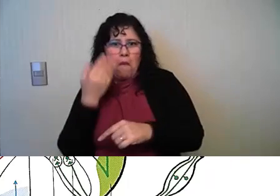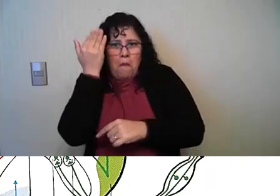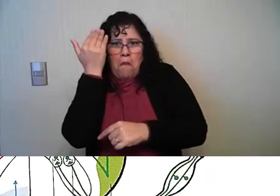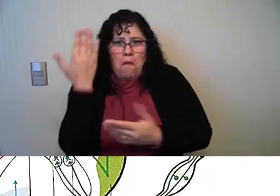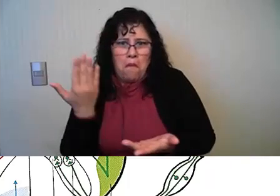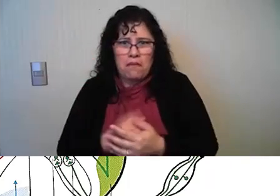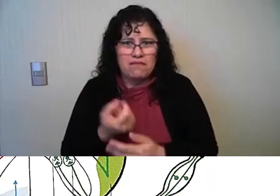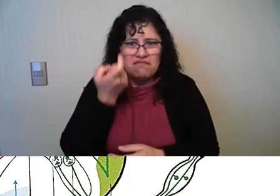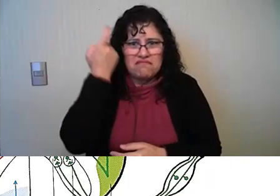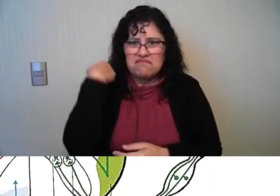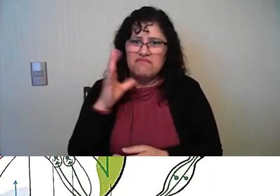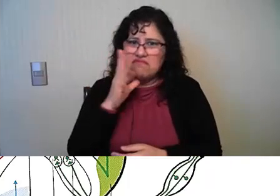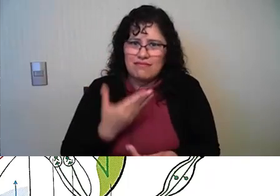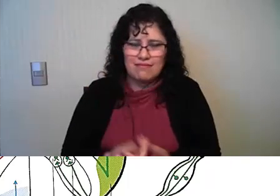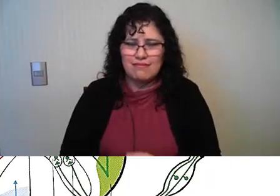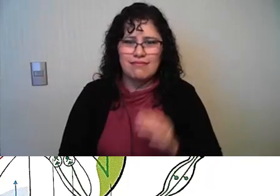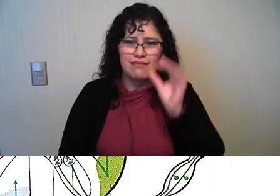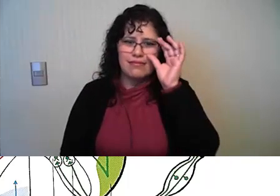subconsciente, ¿ya?